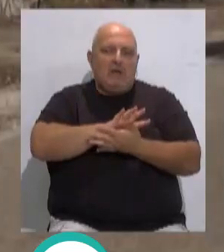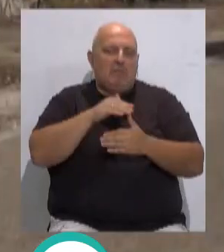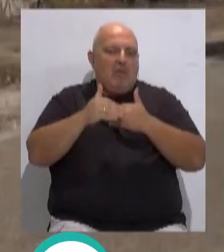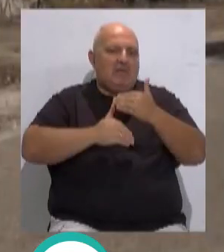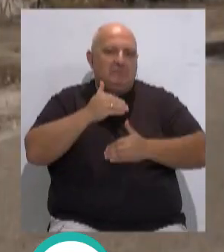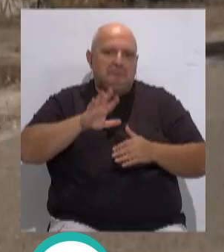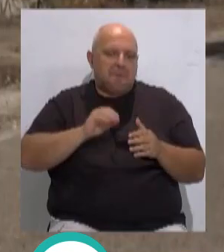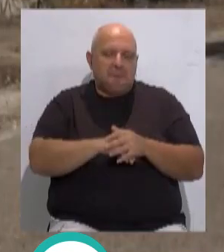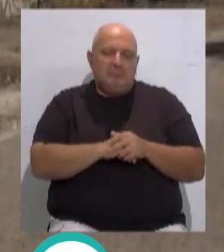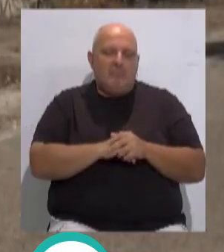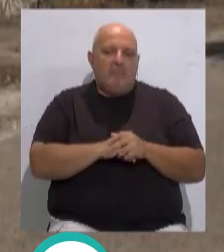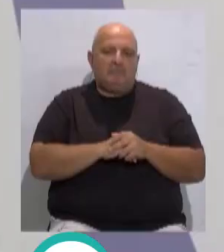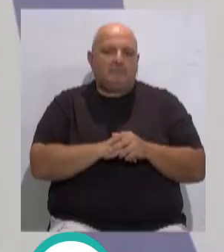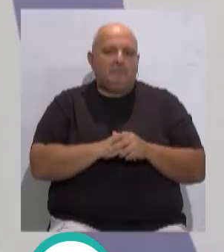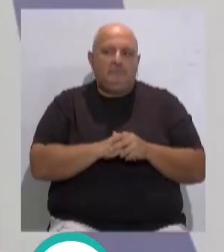el proceso.